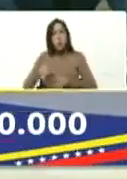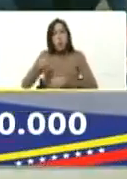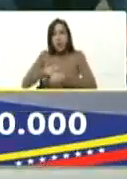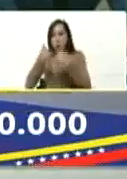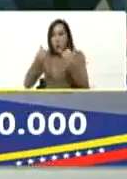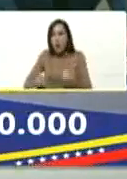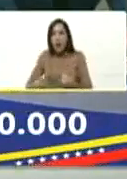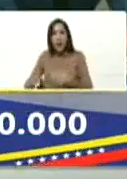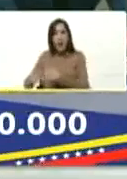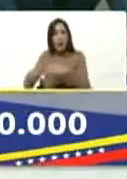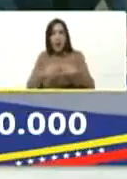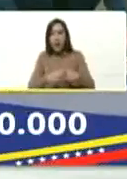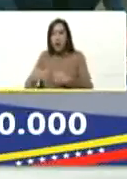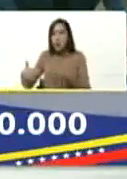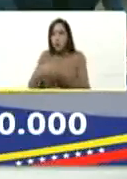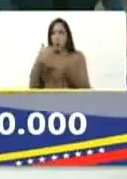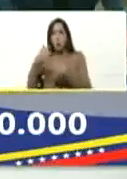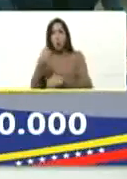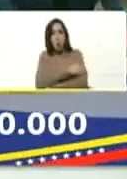de la derecha contra el pueblo,